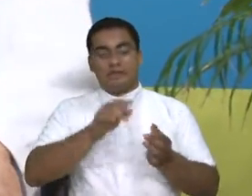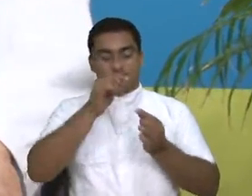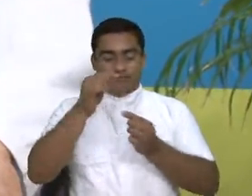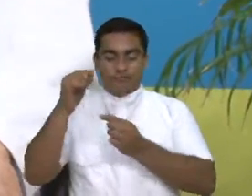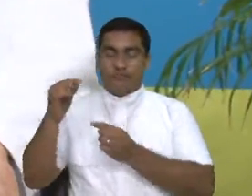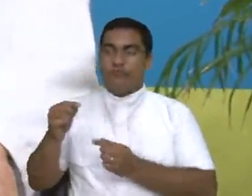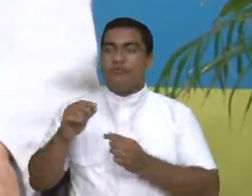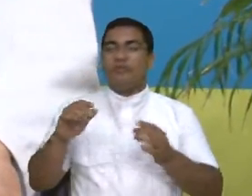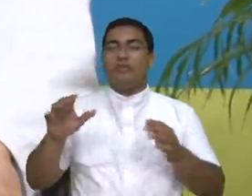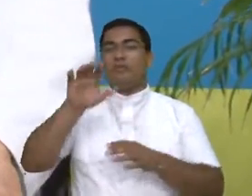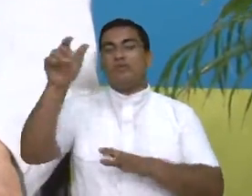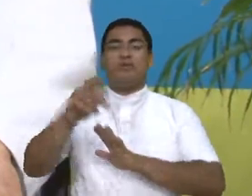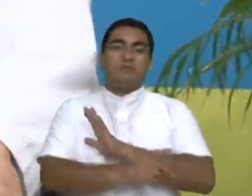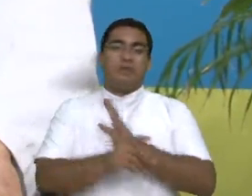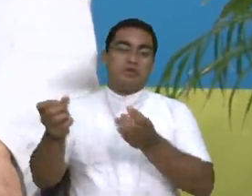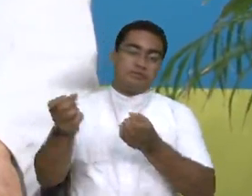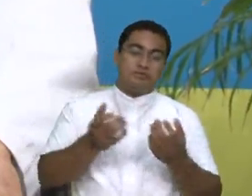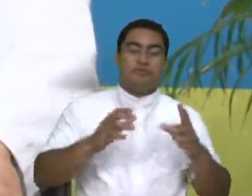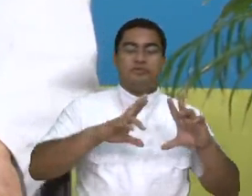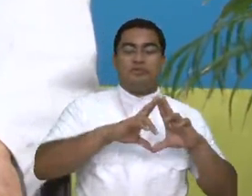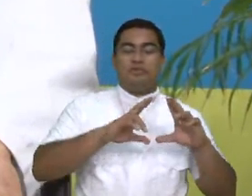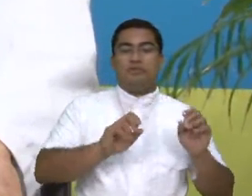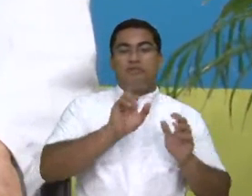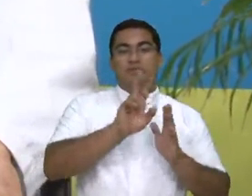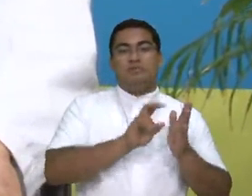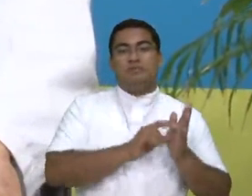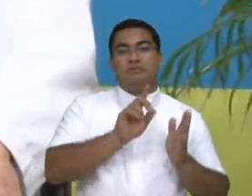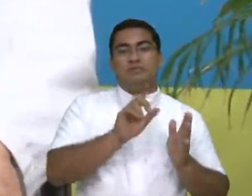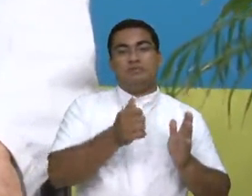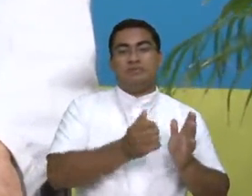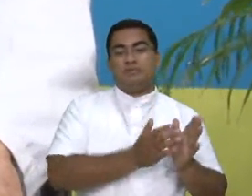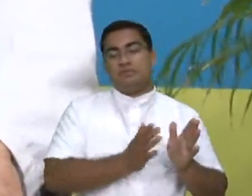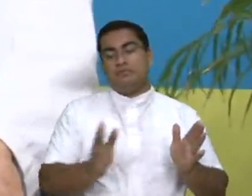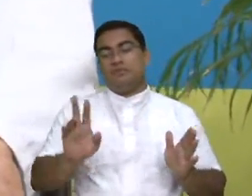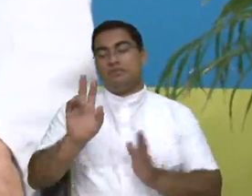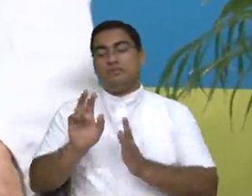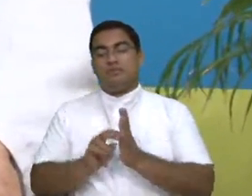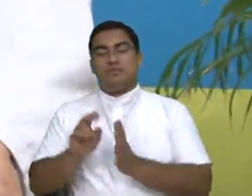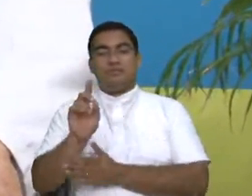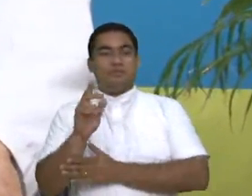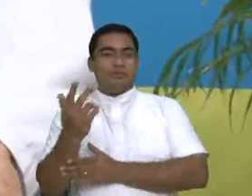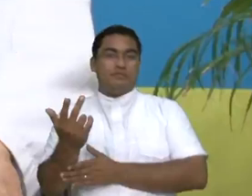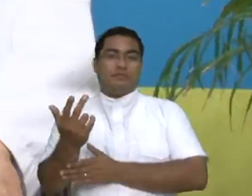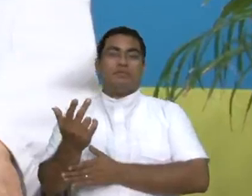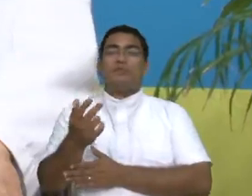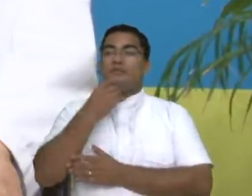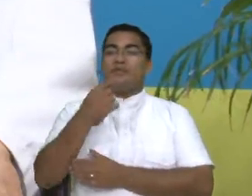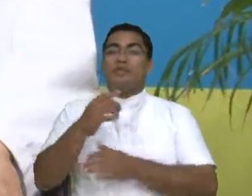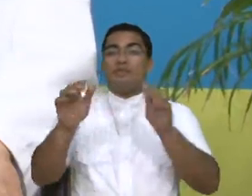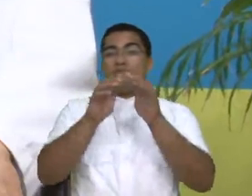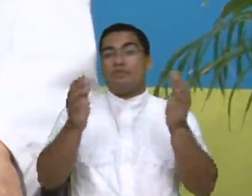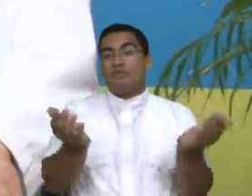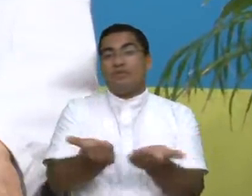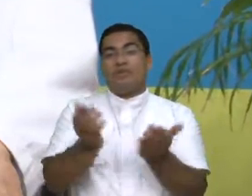unidades internacionales de factor entre el 2016 y 2018, ¿verdad? Y también tenemos gestión con la Federación Mundial de